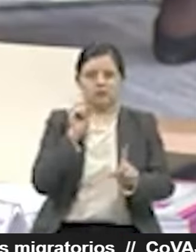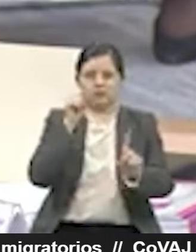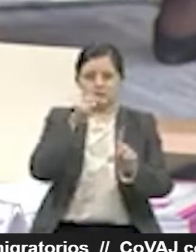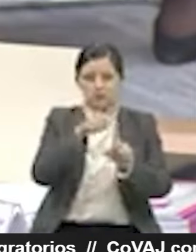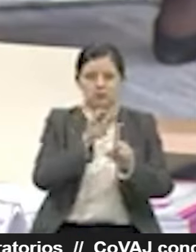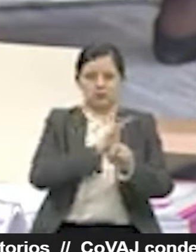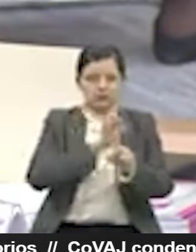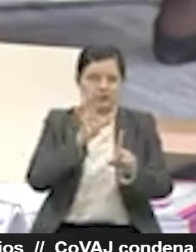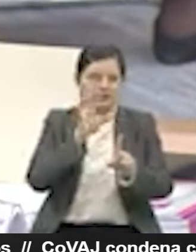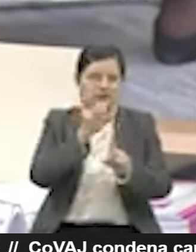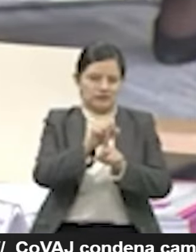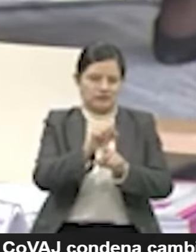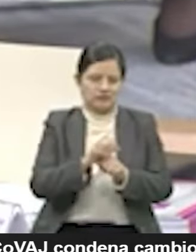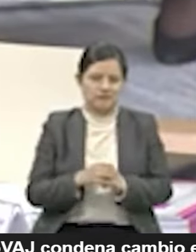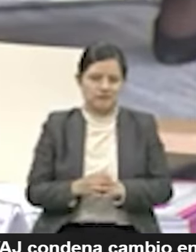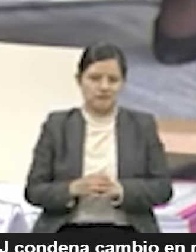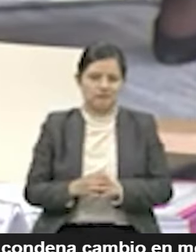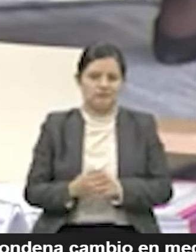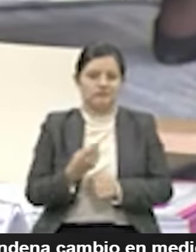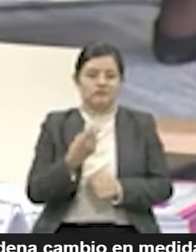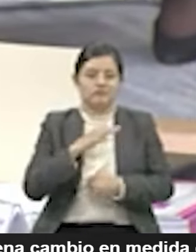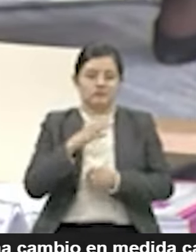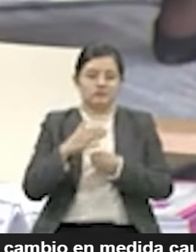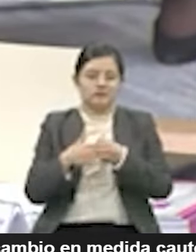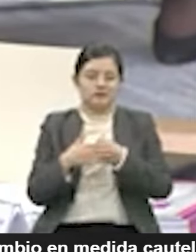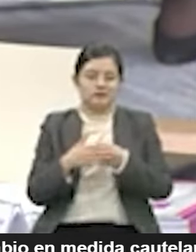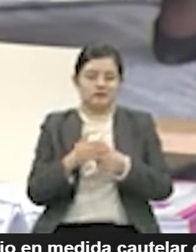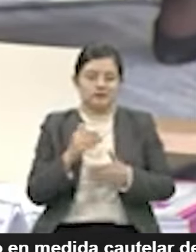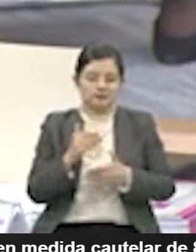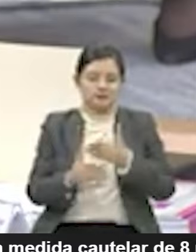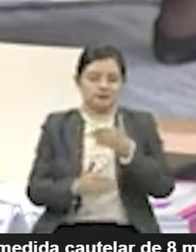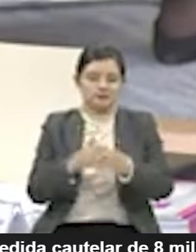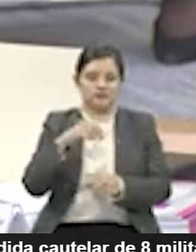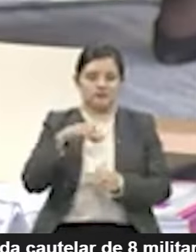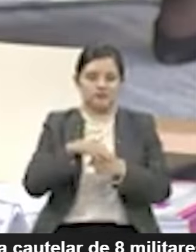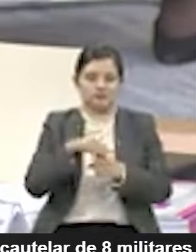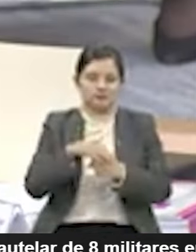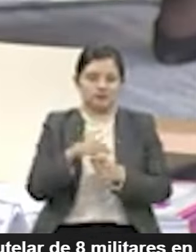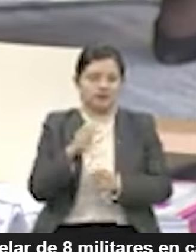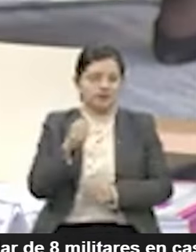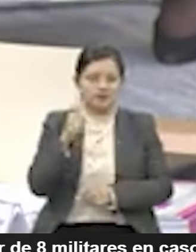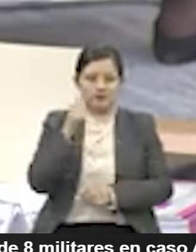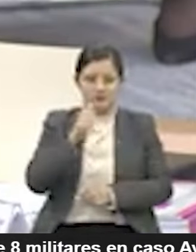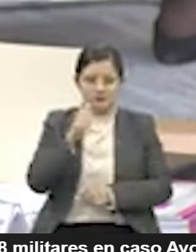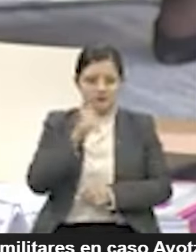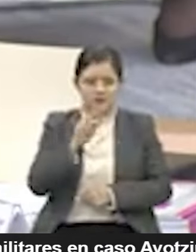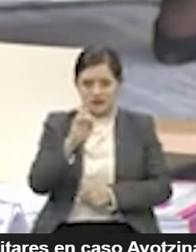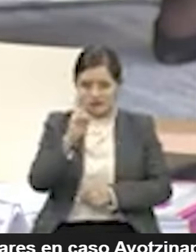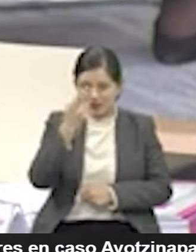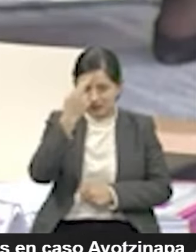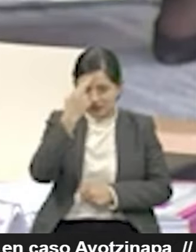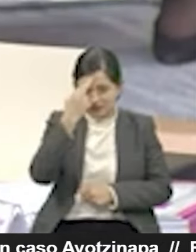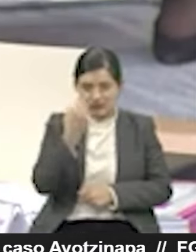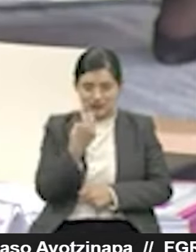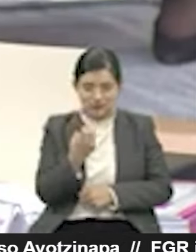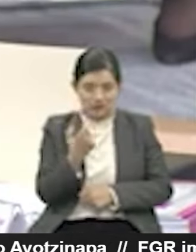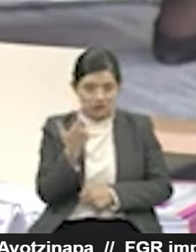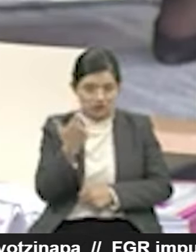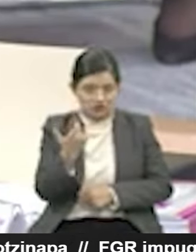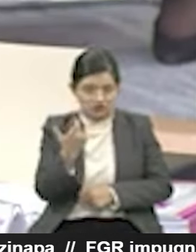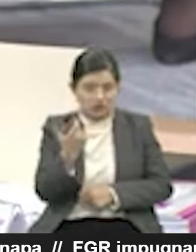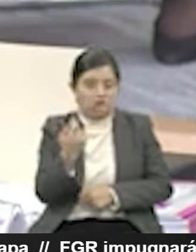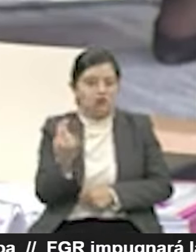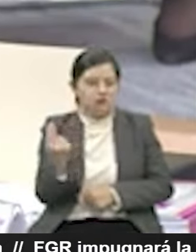alcances con toda oportunidad de cara al estado actual del proceso electoral siempre teniendo en ente que estos son recursos que tienen que